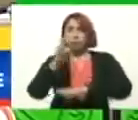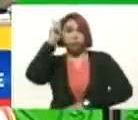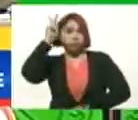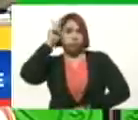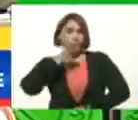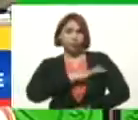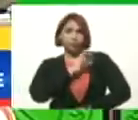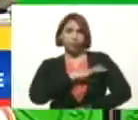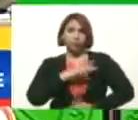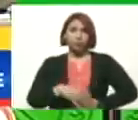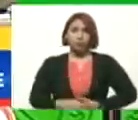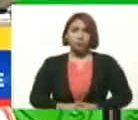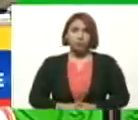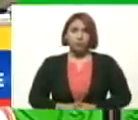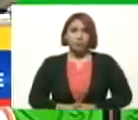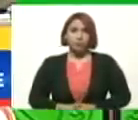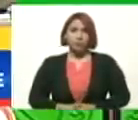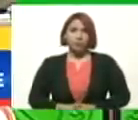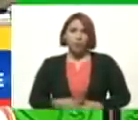chilenos,